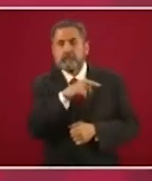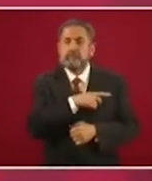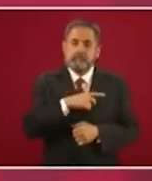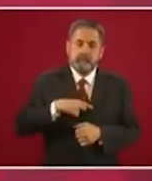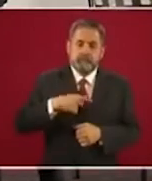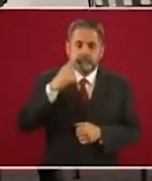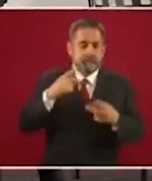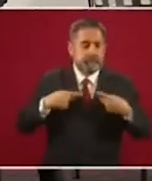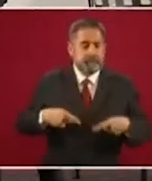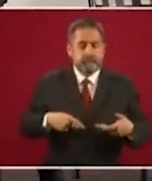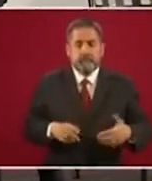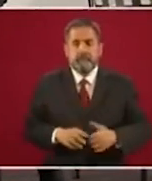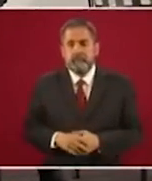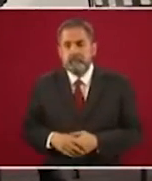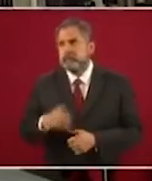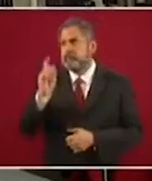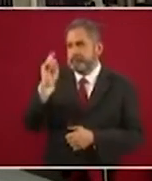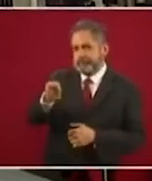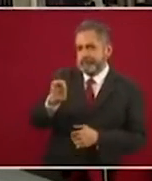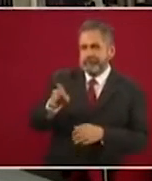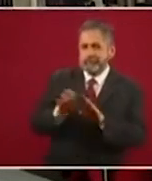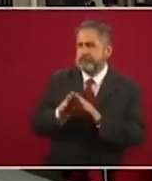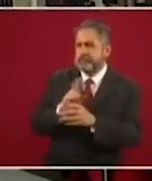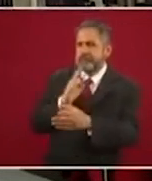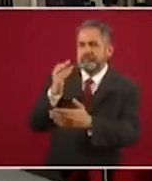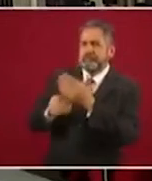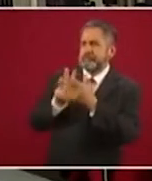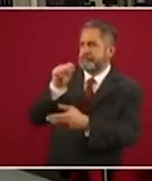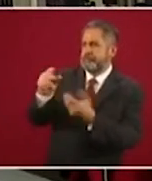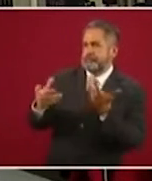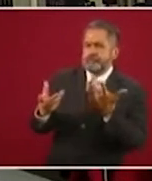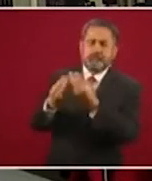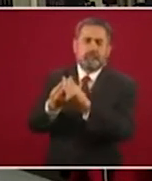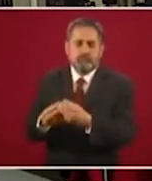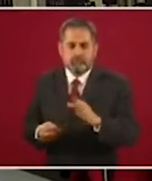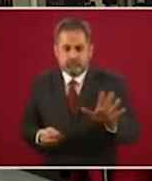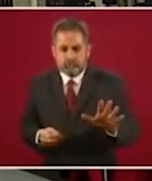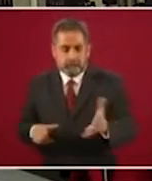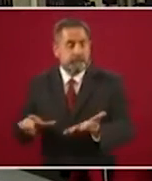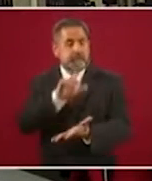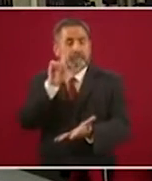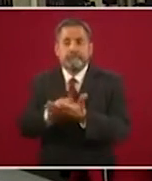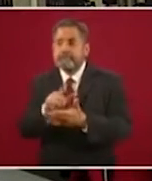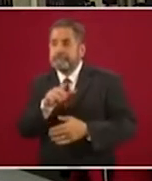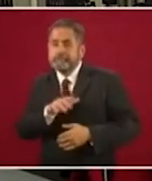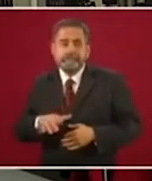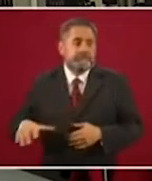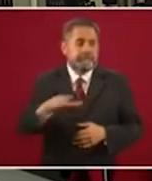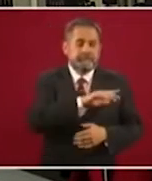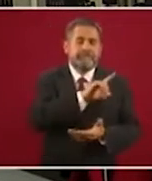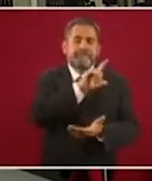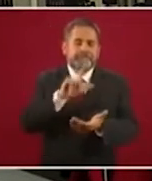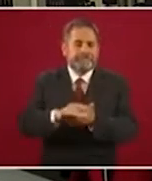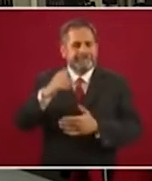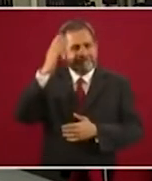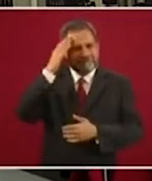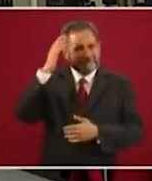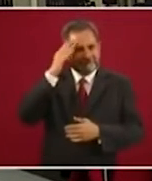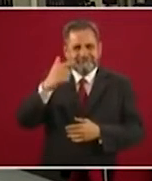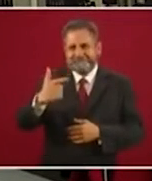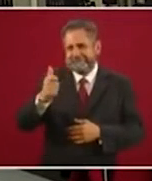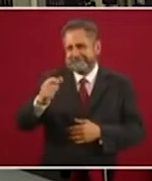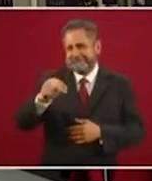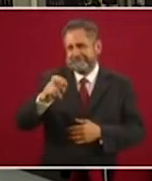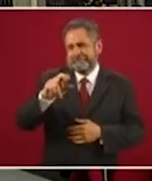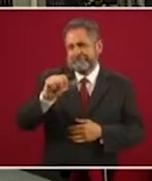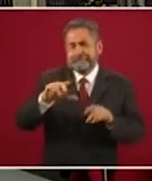los ciudadanos de la entidad. ¿Es como no haberse adherido? La ley es de aplicación general, la ley de, por eso es una ley general, la Ley General de Salud,